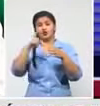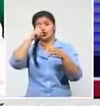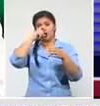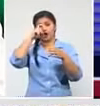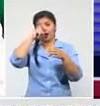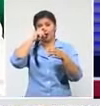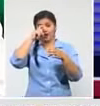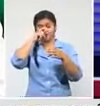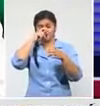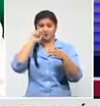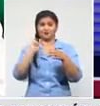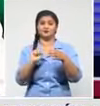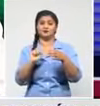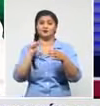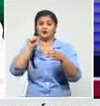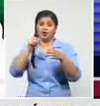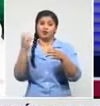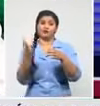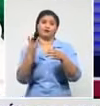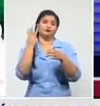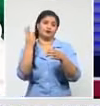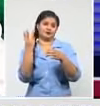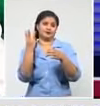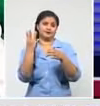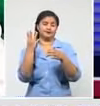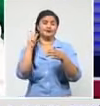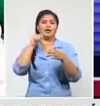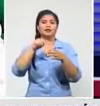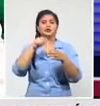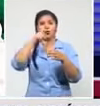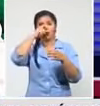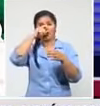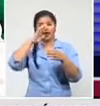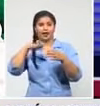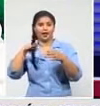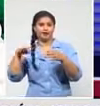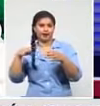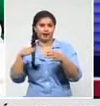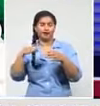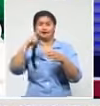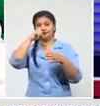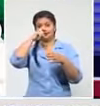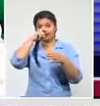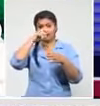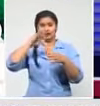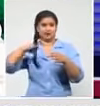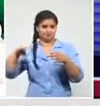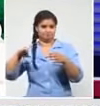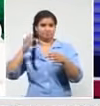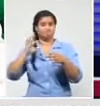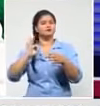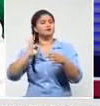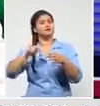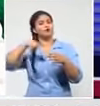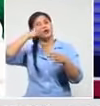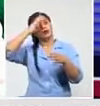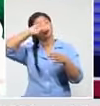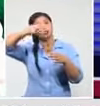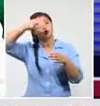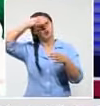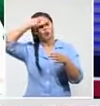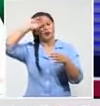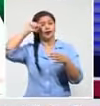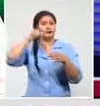O sea, caen en lo que se denomina las edades pediátricas. Y tenemos que decir que ya en nuestro país se